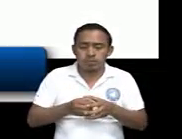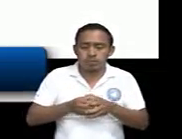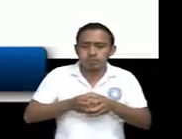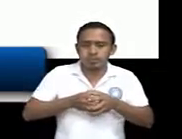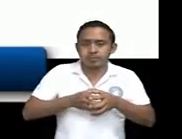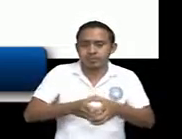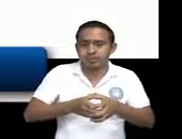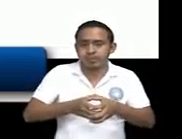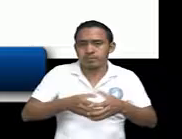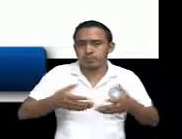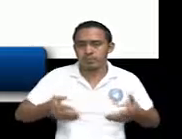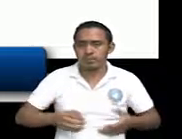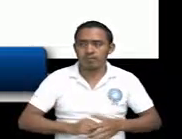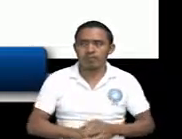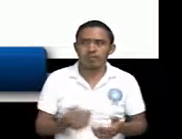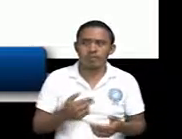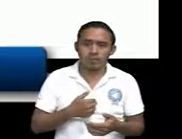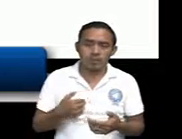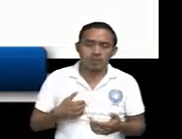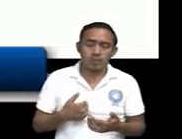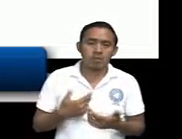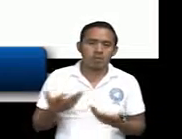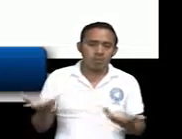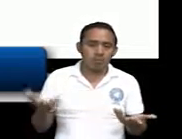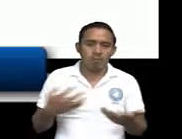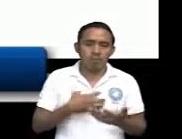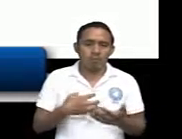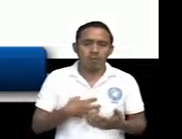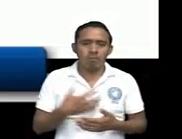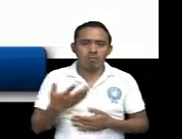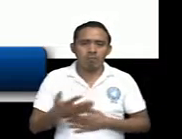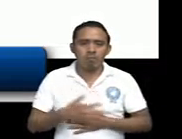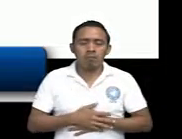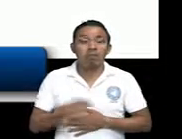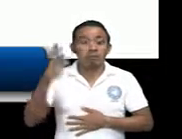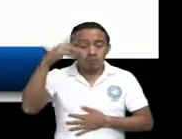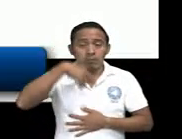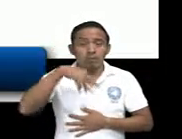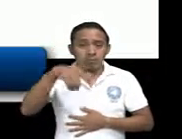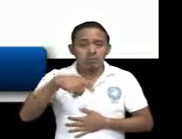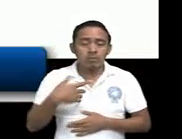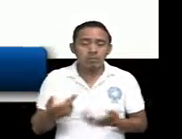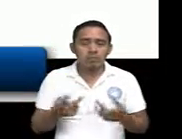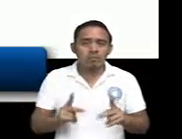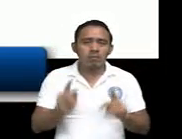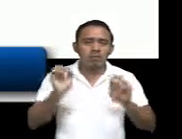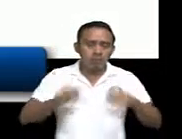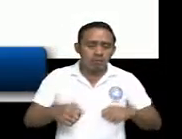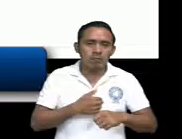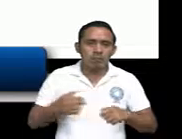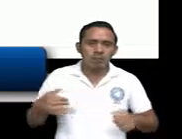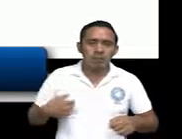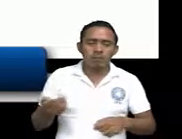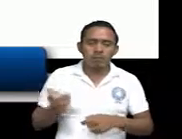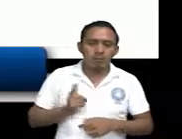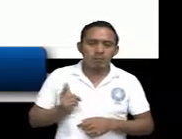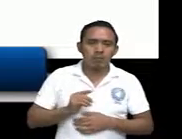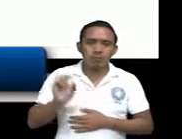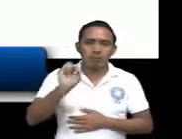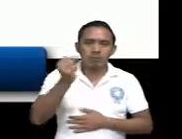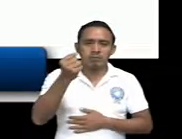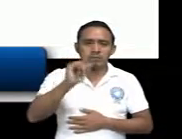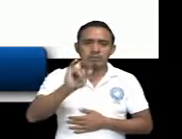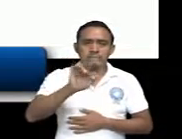raros, o trombosis de las venas suprahepáticas, que son síndromes un poco más raros también, pero pueden llegar a producir cirrosis y por ende las